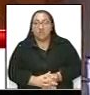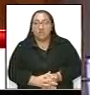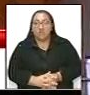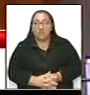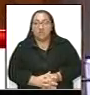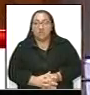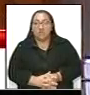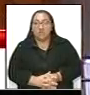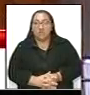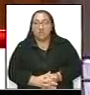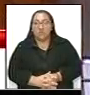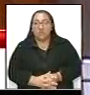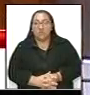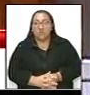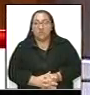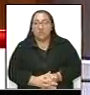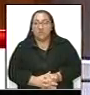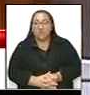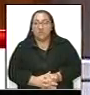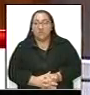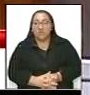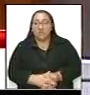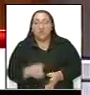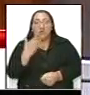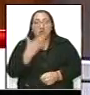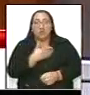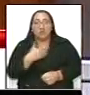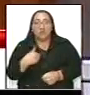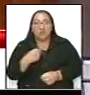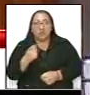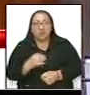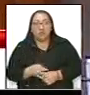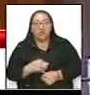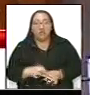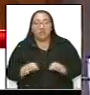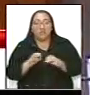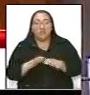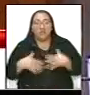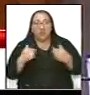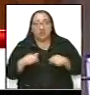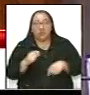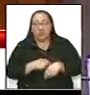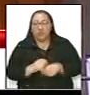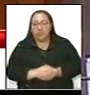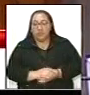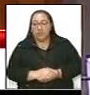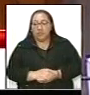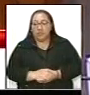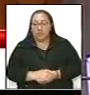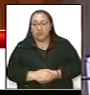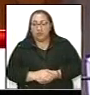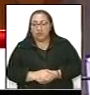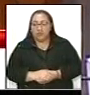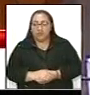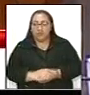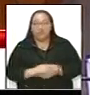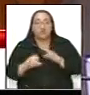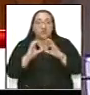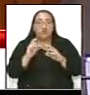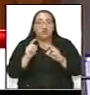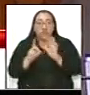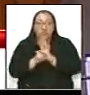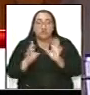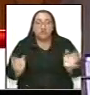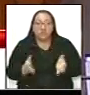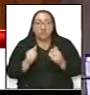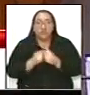Gracias, presidente. En realidad, presidente, es muy grato estar en este momento discutiendo una ley de